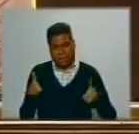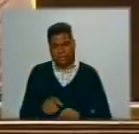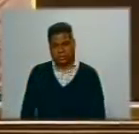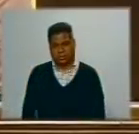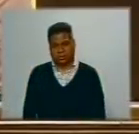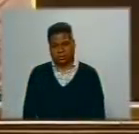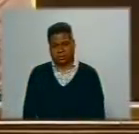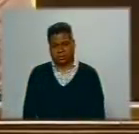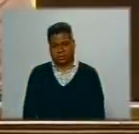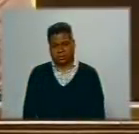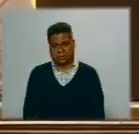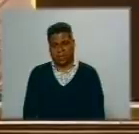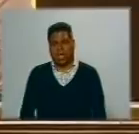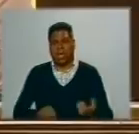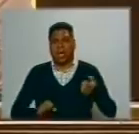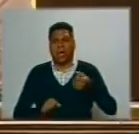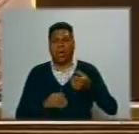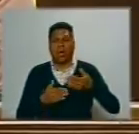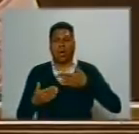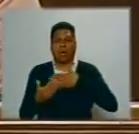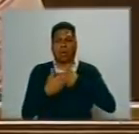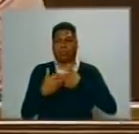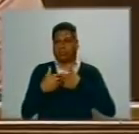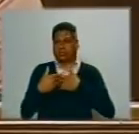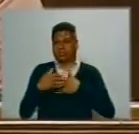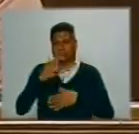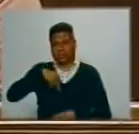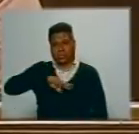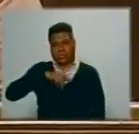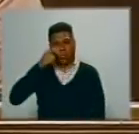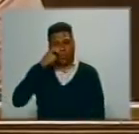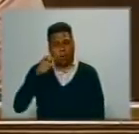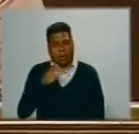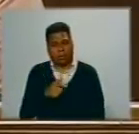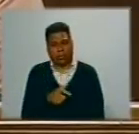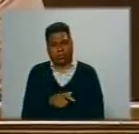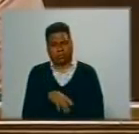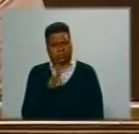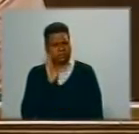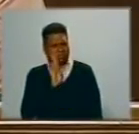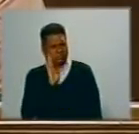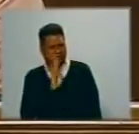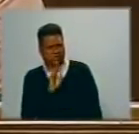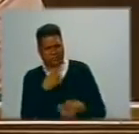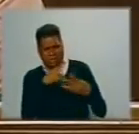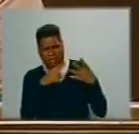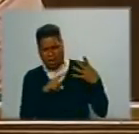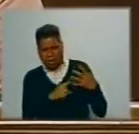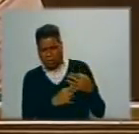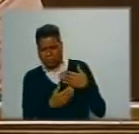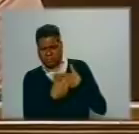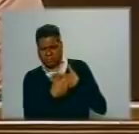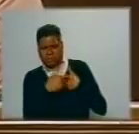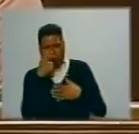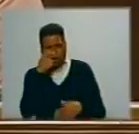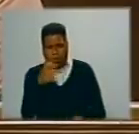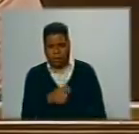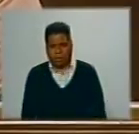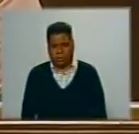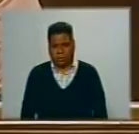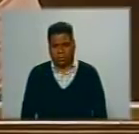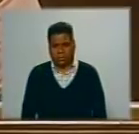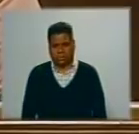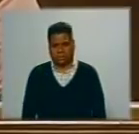pueblo, contra las groseras e inmorales medidas arbitrarias, unilaterales y coercitivas,